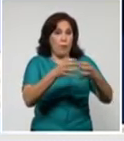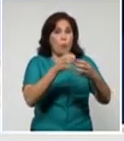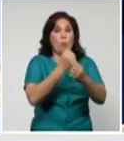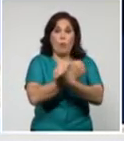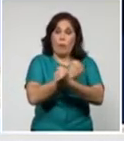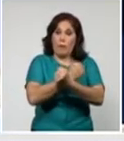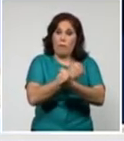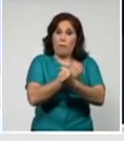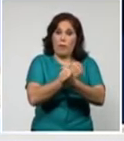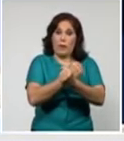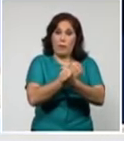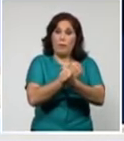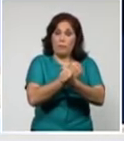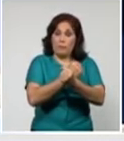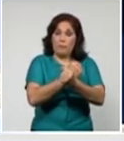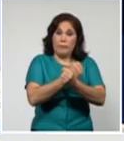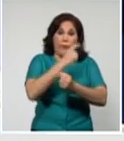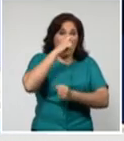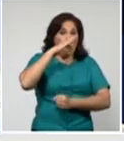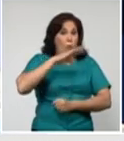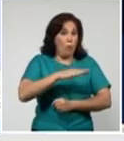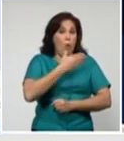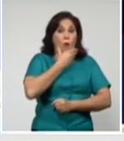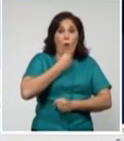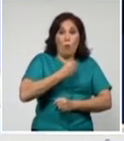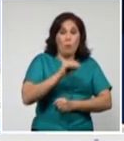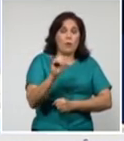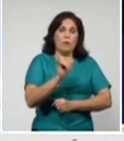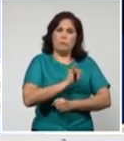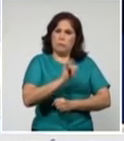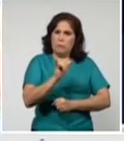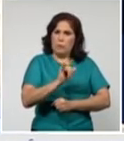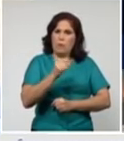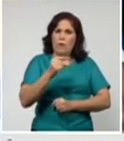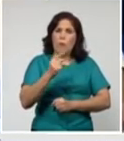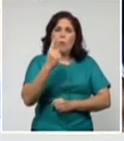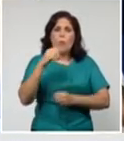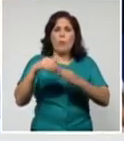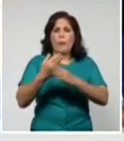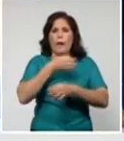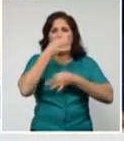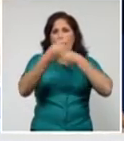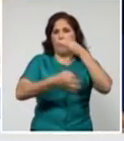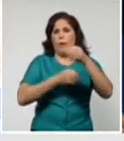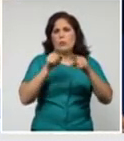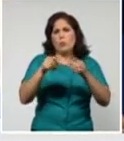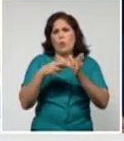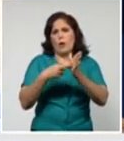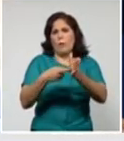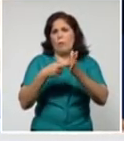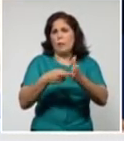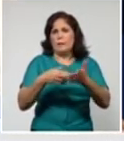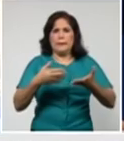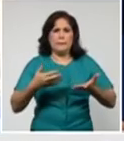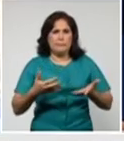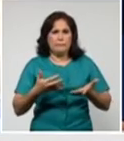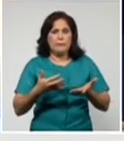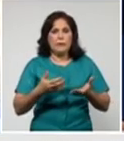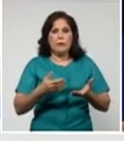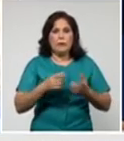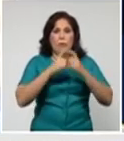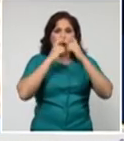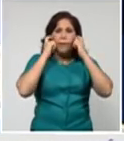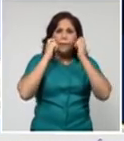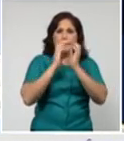una parte, estoy hablando de los pequeños, que un día me decían, bueno, ¿y qué tú recomiendas? ¿Que se ponga el